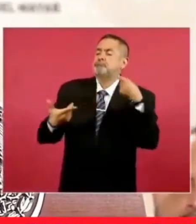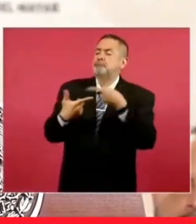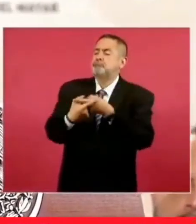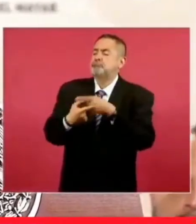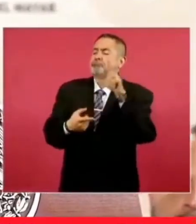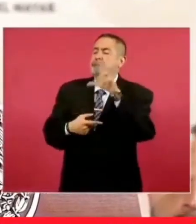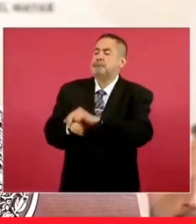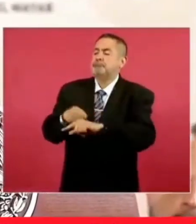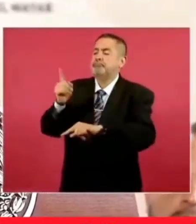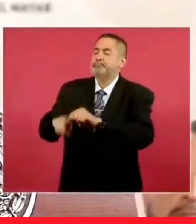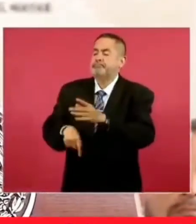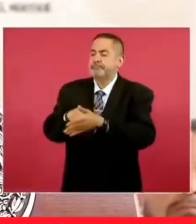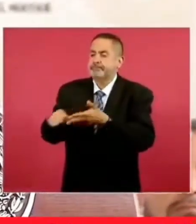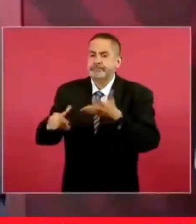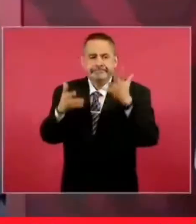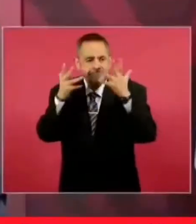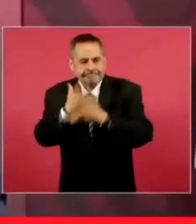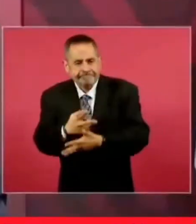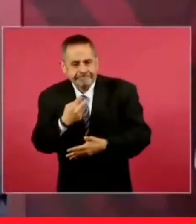inconstitucional.